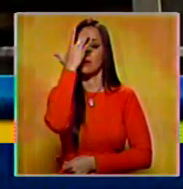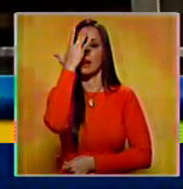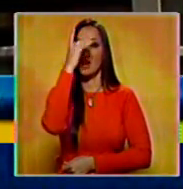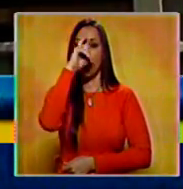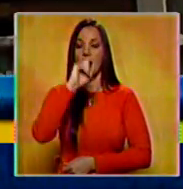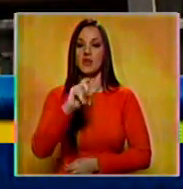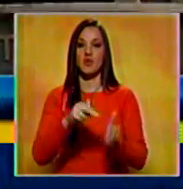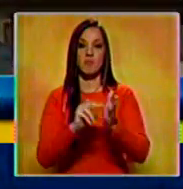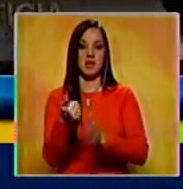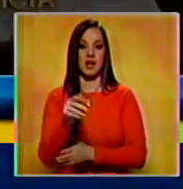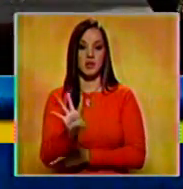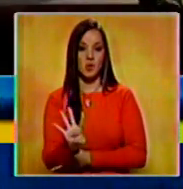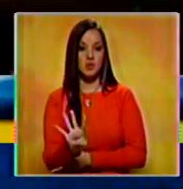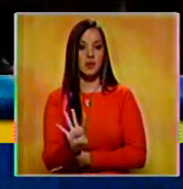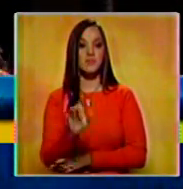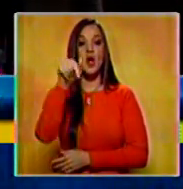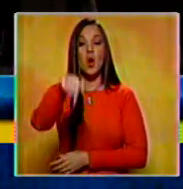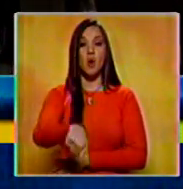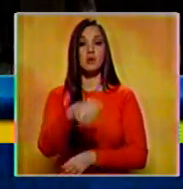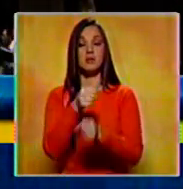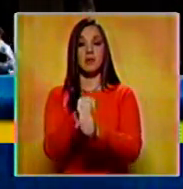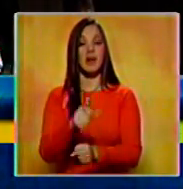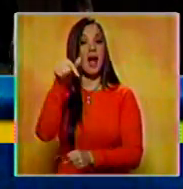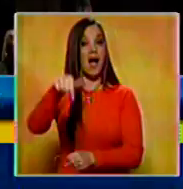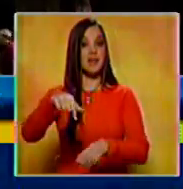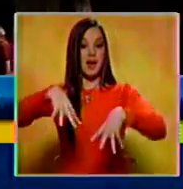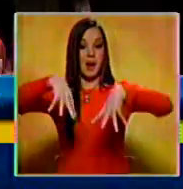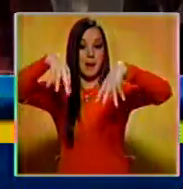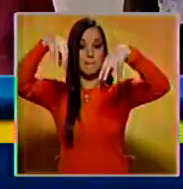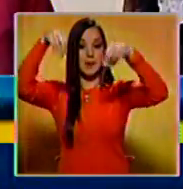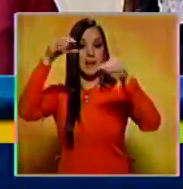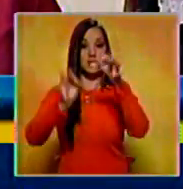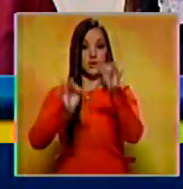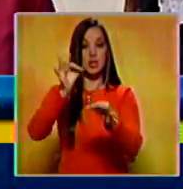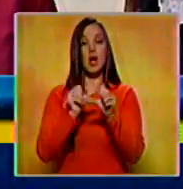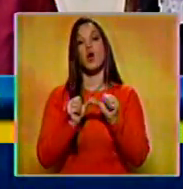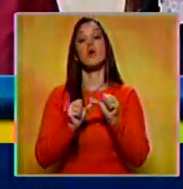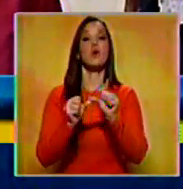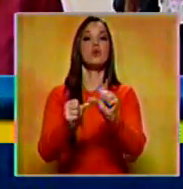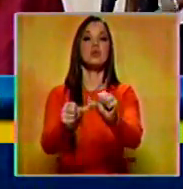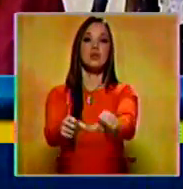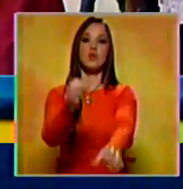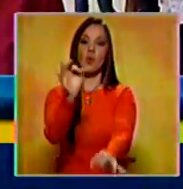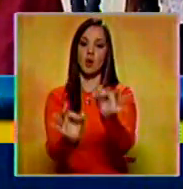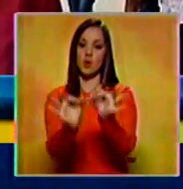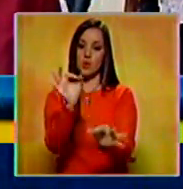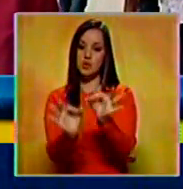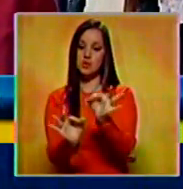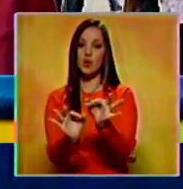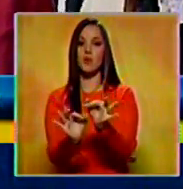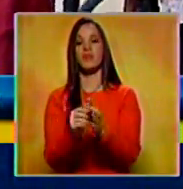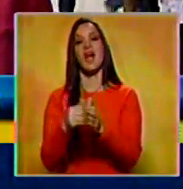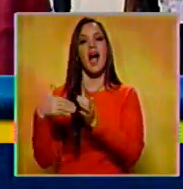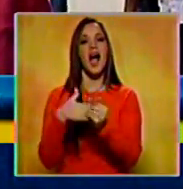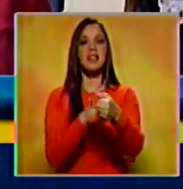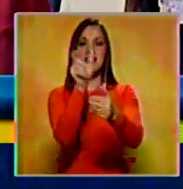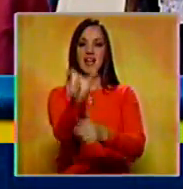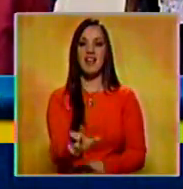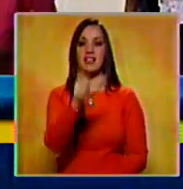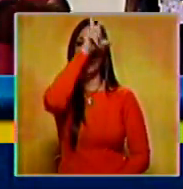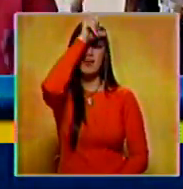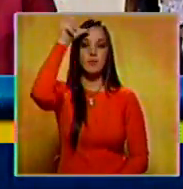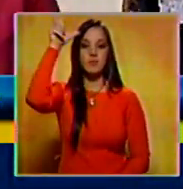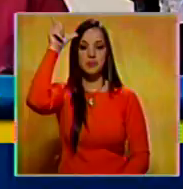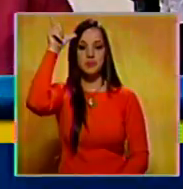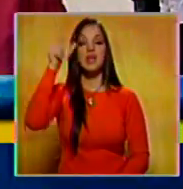de 2014. Para hoy se espera acá en el Palacio de Justicia que continúe el juicio que se le sigue al dirigente de Voluntad Popular Leopoldo López